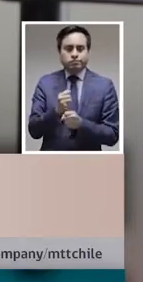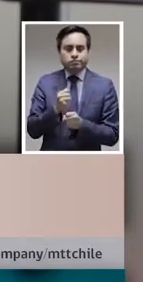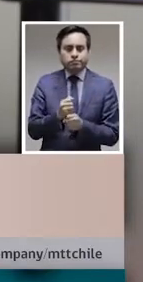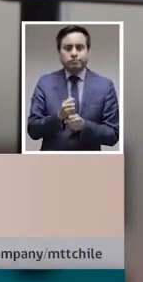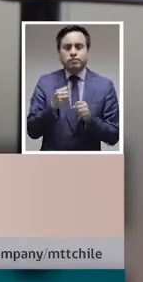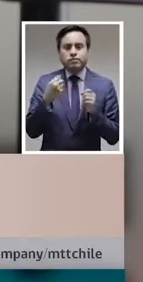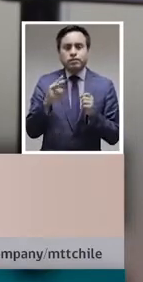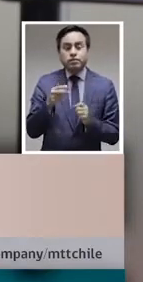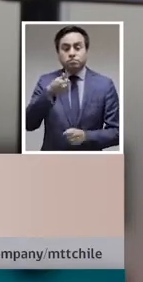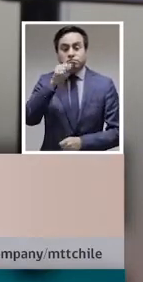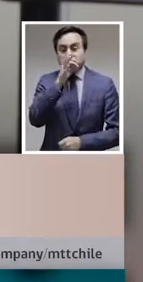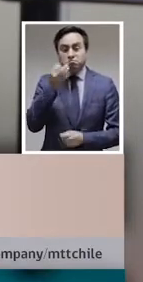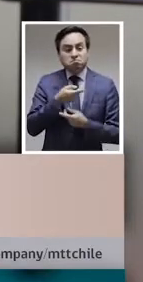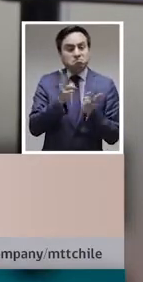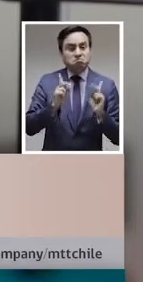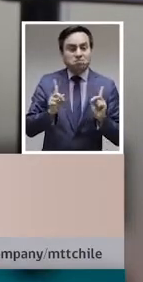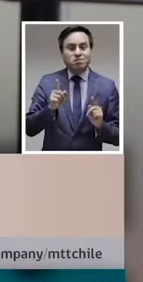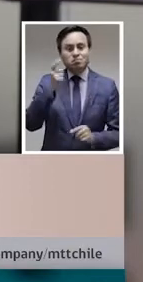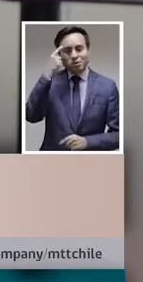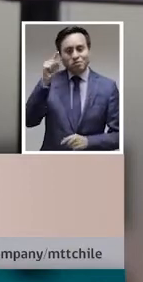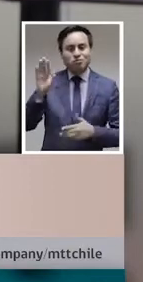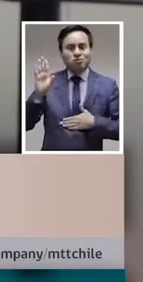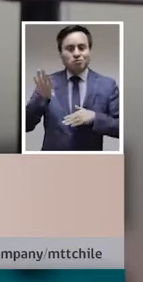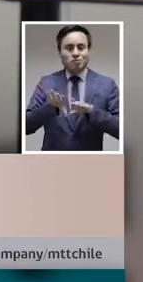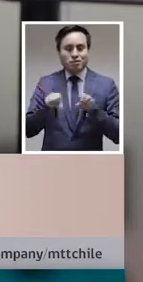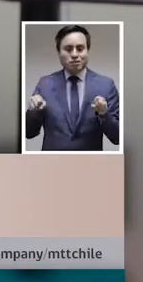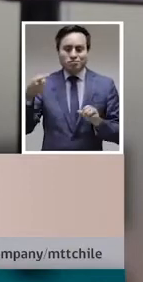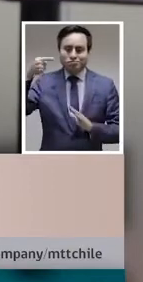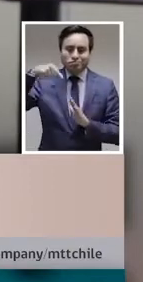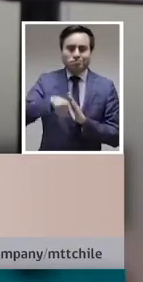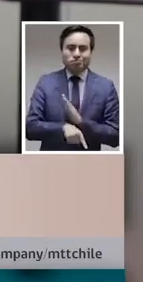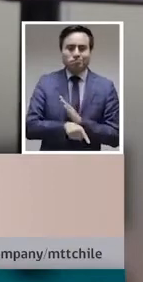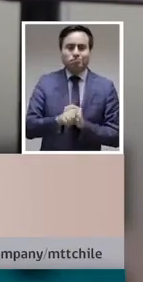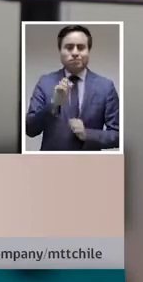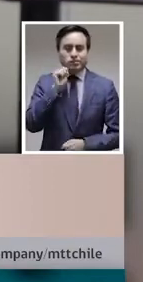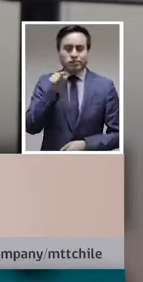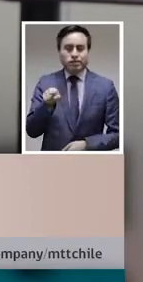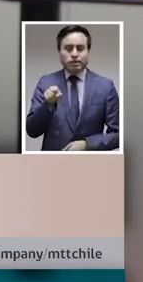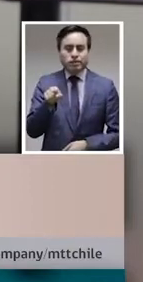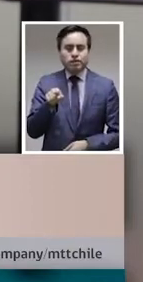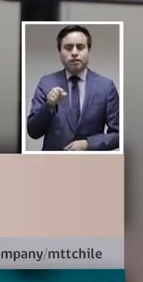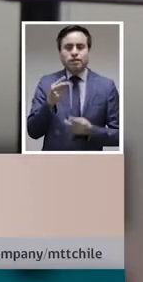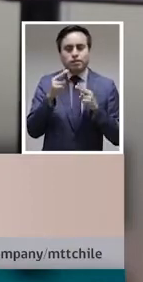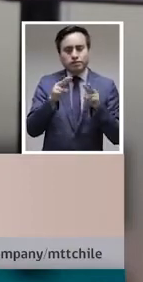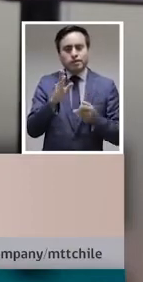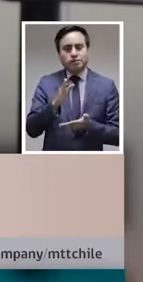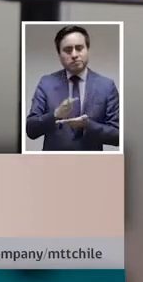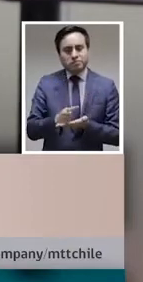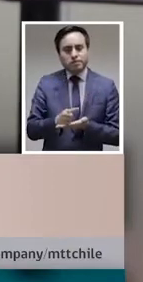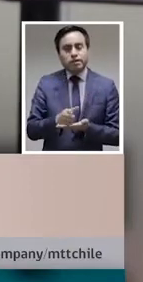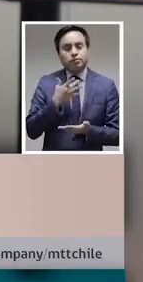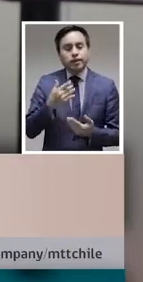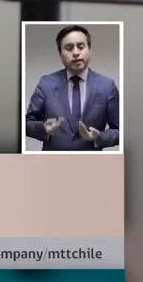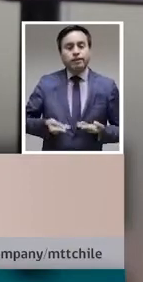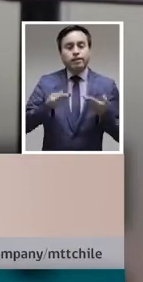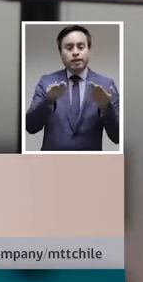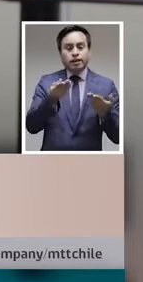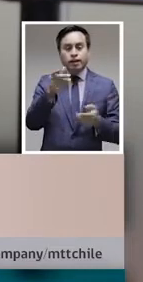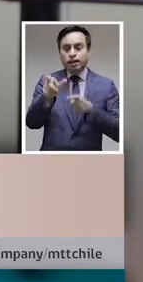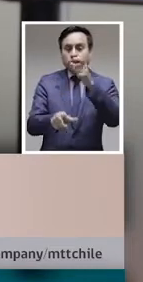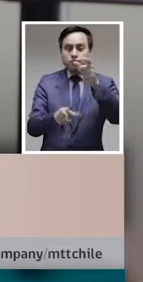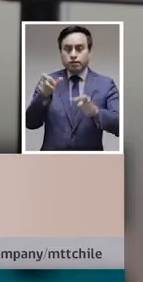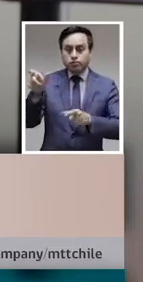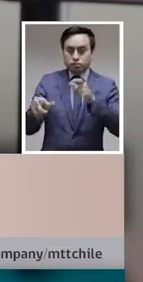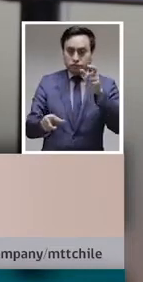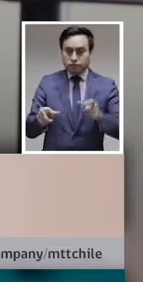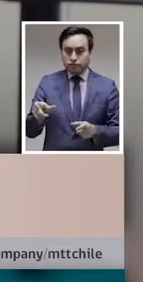que de manera anónima se han comprometido mucho más allá del deber para entregar a las